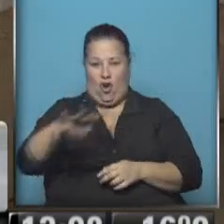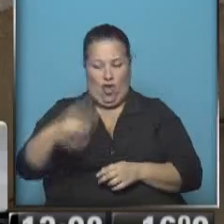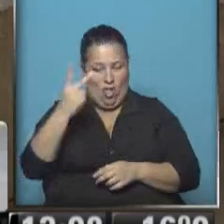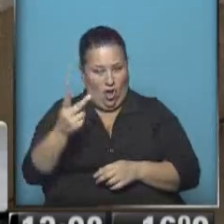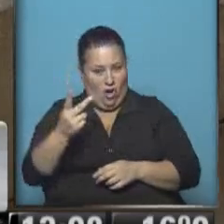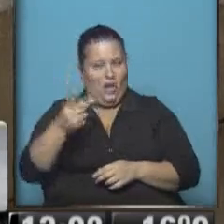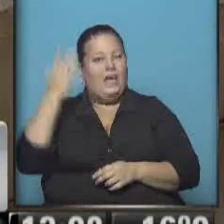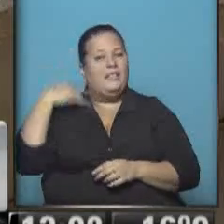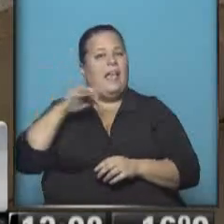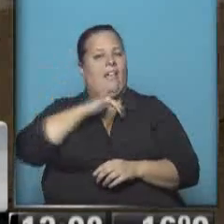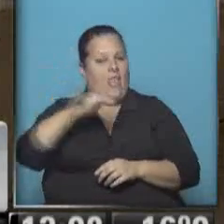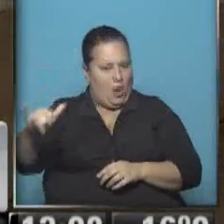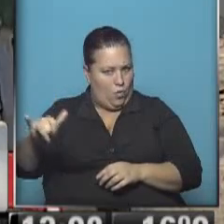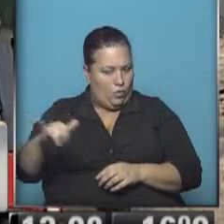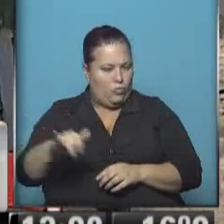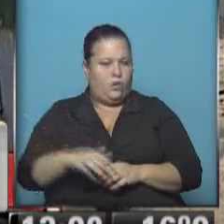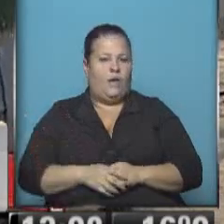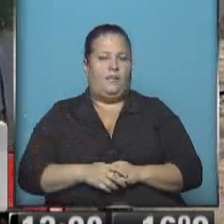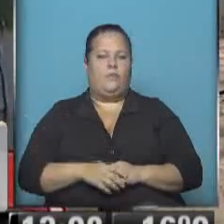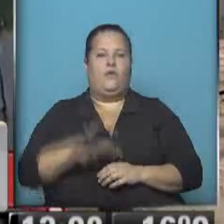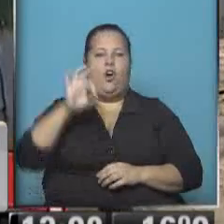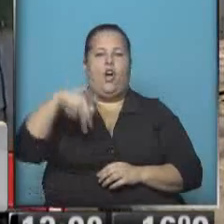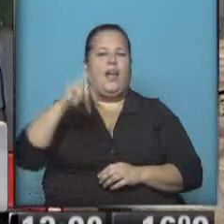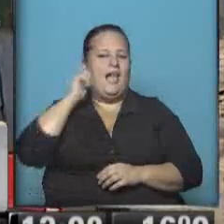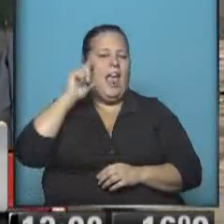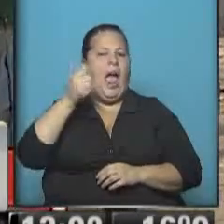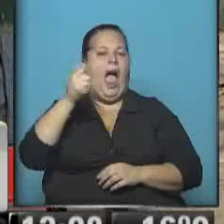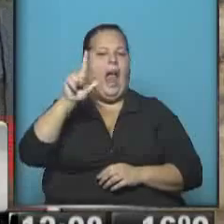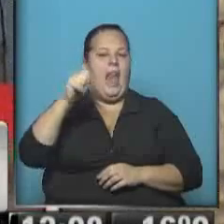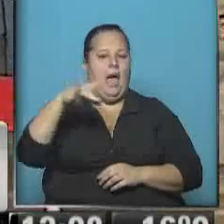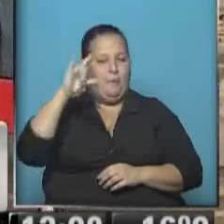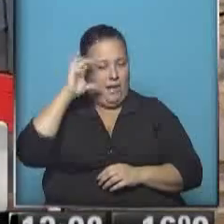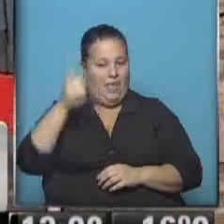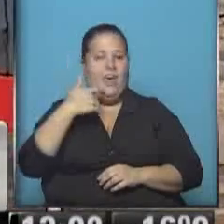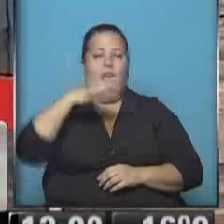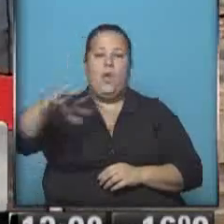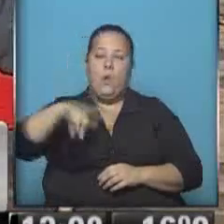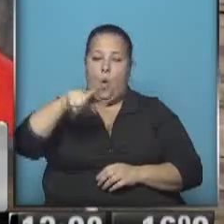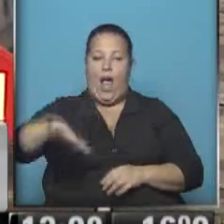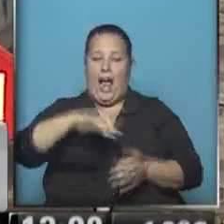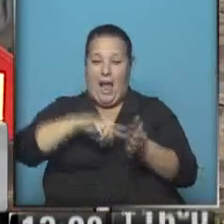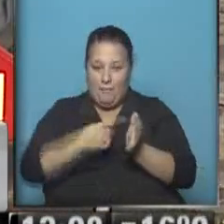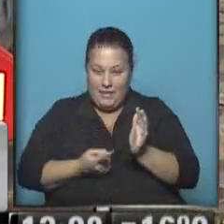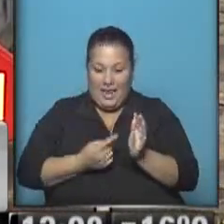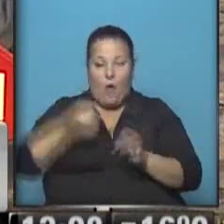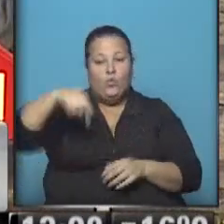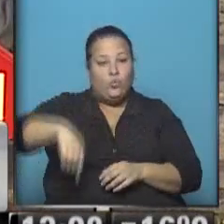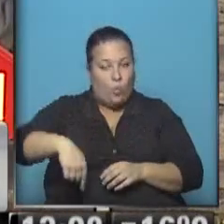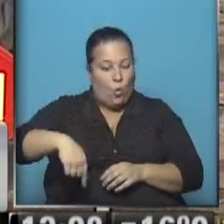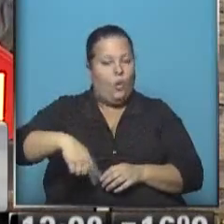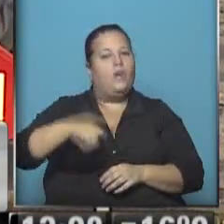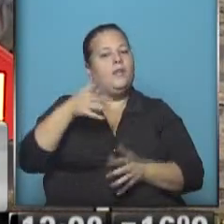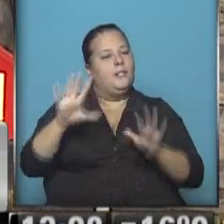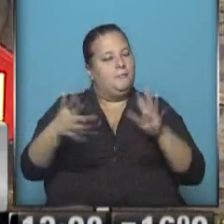rodrigo había sido denunciado la ong la alameda sostiene que en ese sector de la capital federal en el sur hay